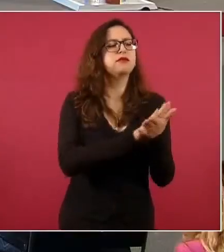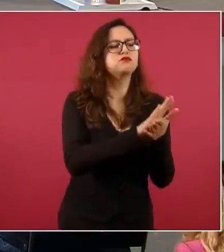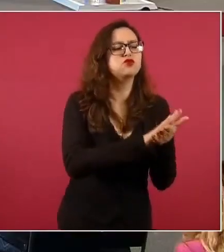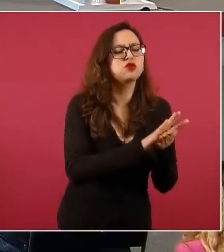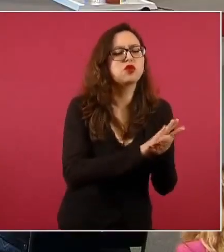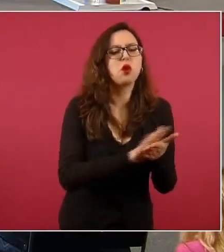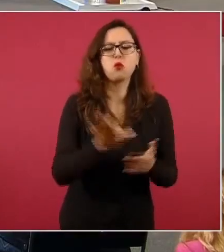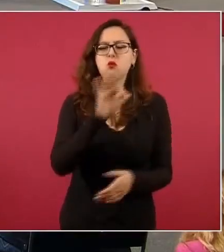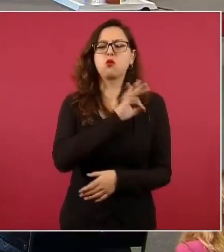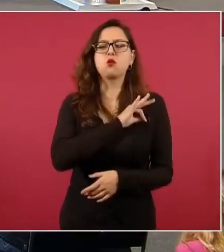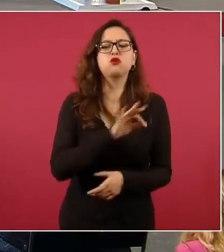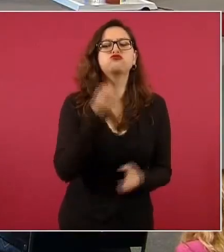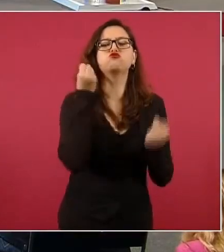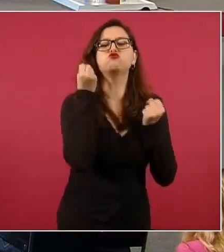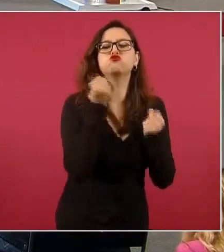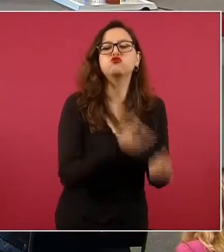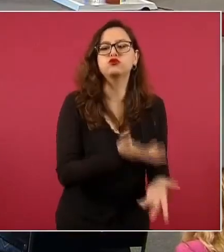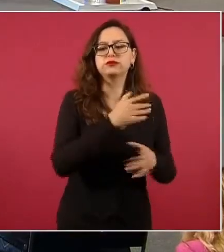Por eso,